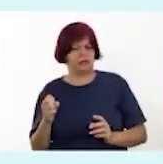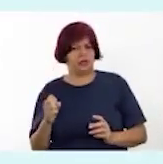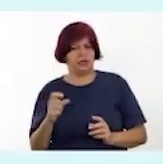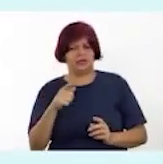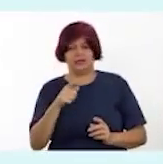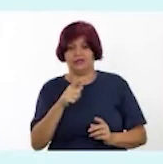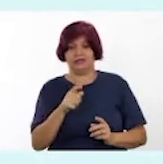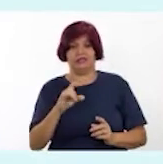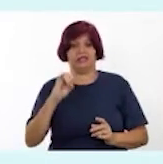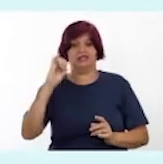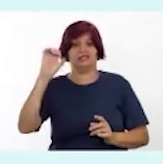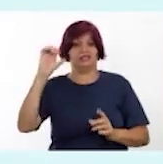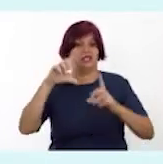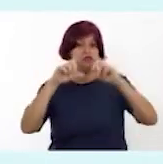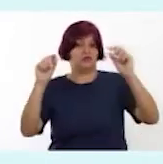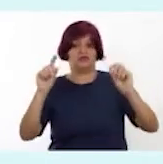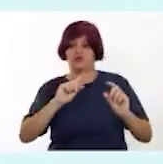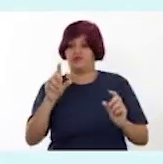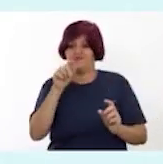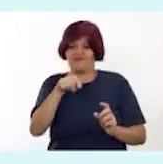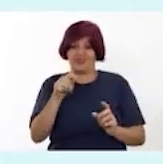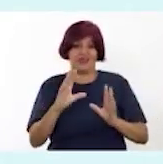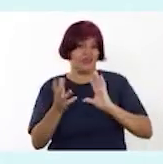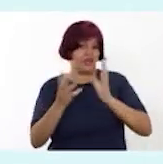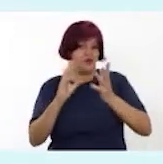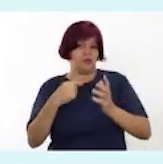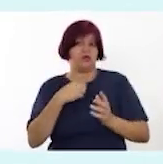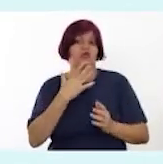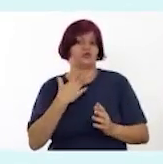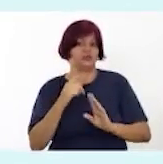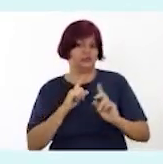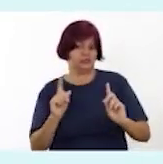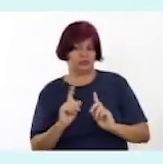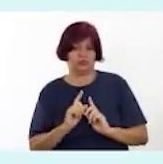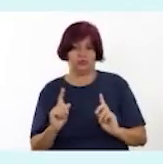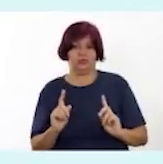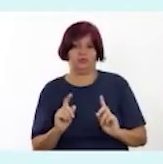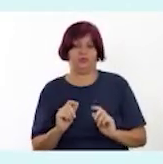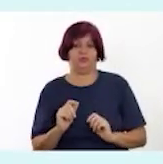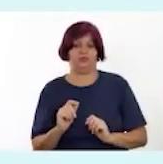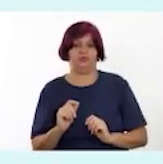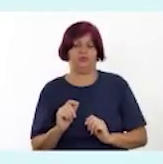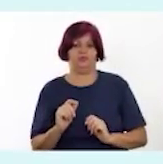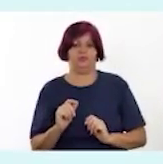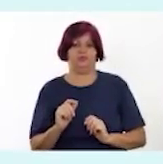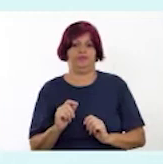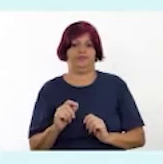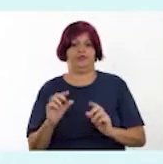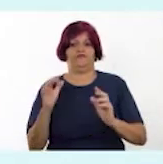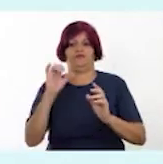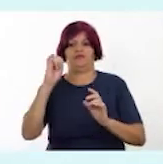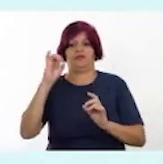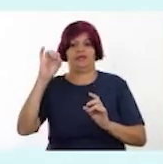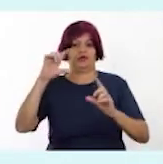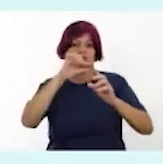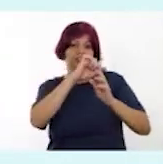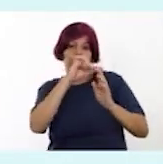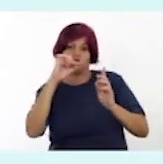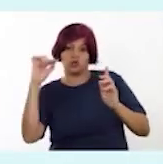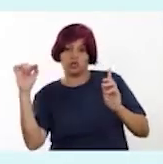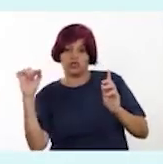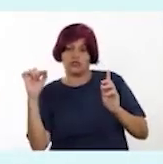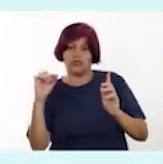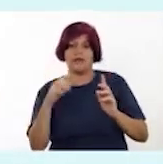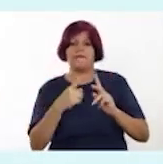no está en la forma que yo deseo, o sea, en la forma de inecuación lineal. Para